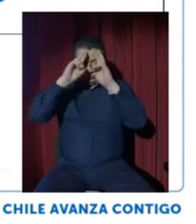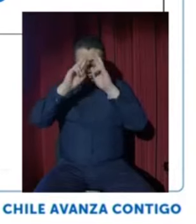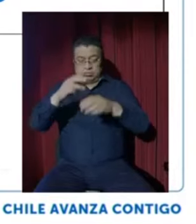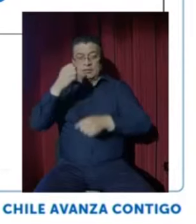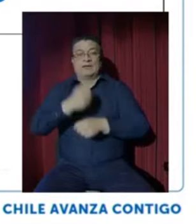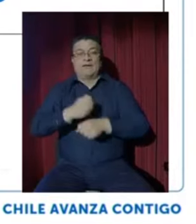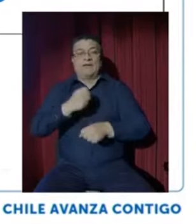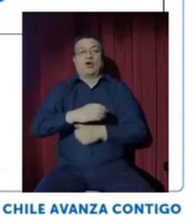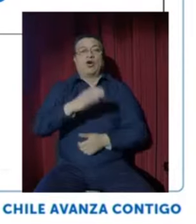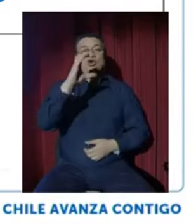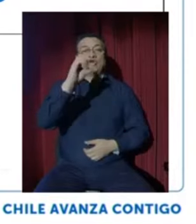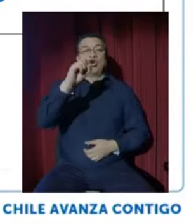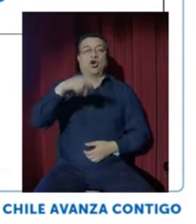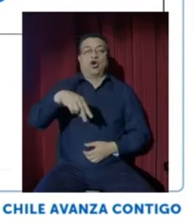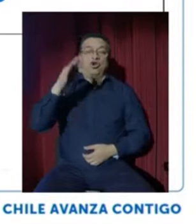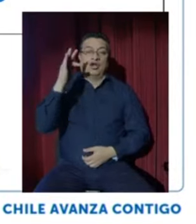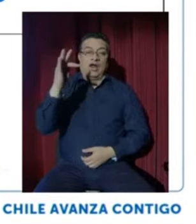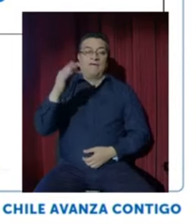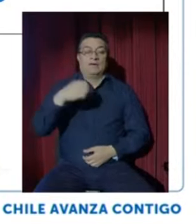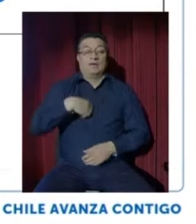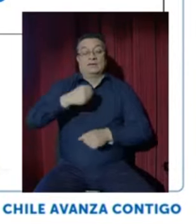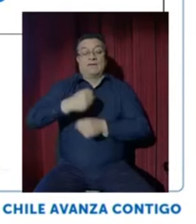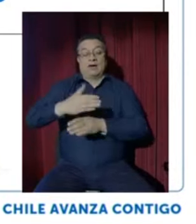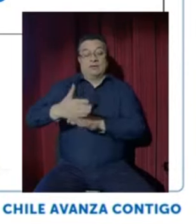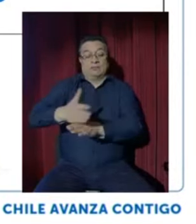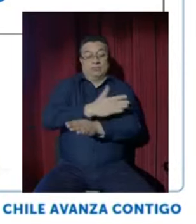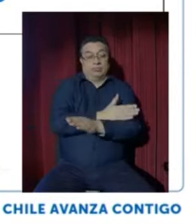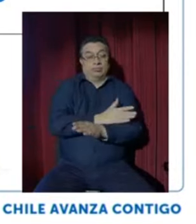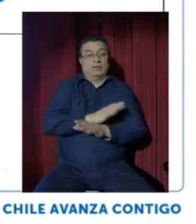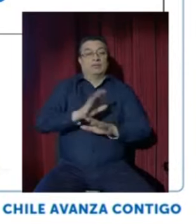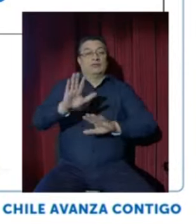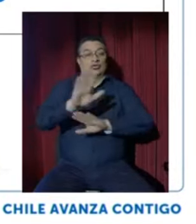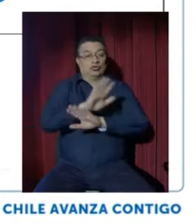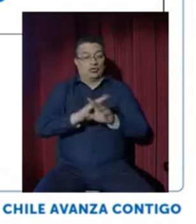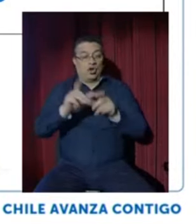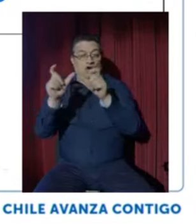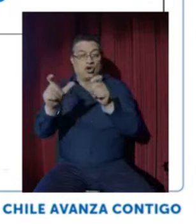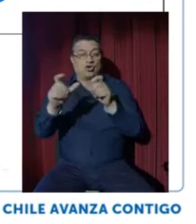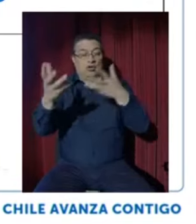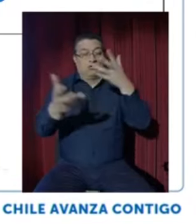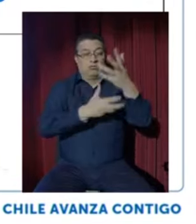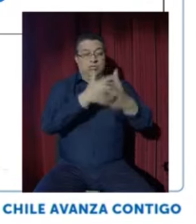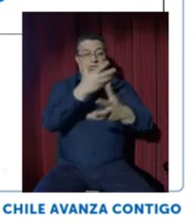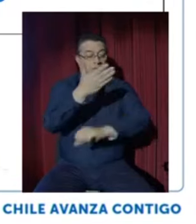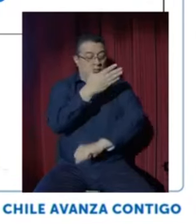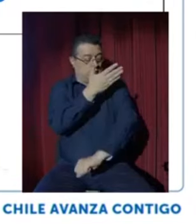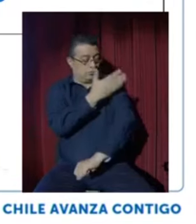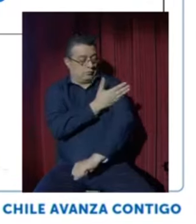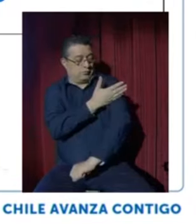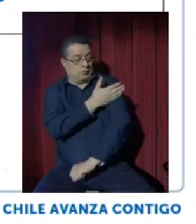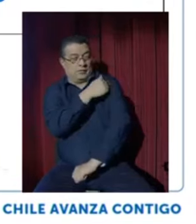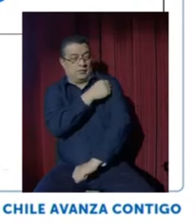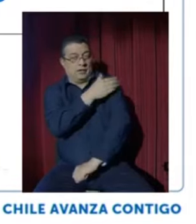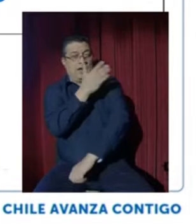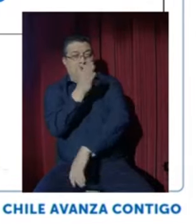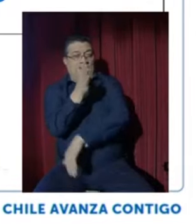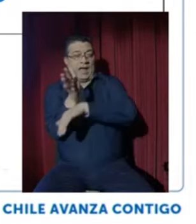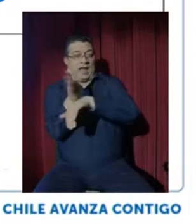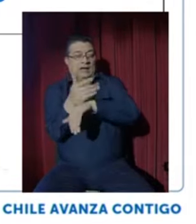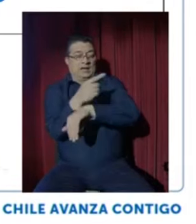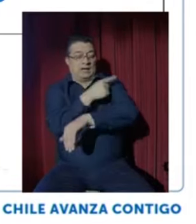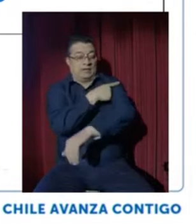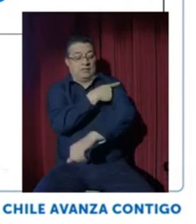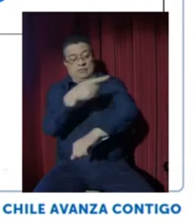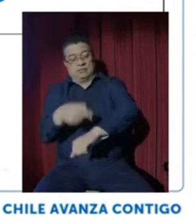tiene con onf en materia de prevención y control de incendio en las regiones entre las regiones de arique parinacota